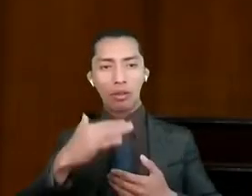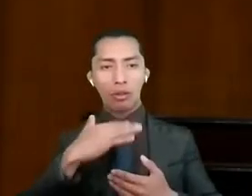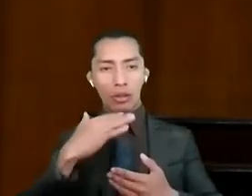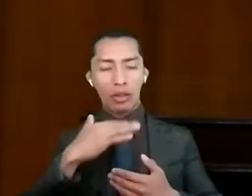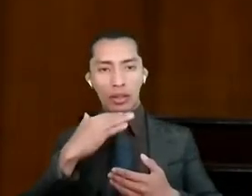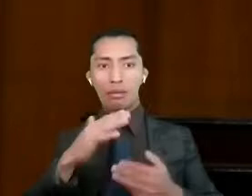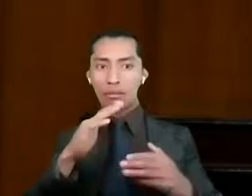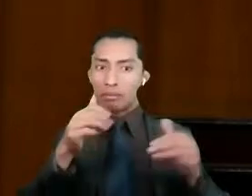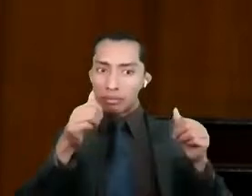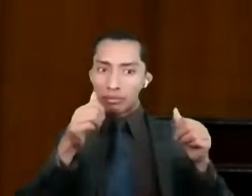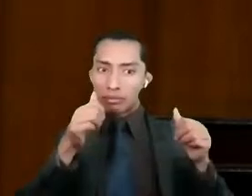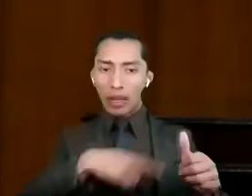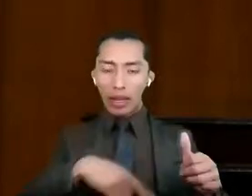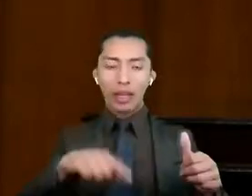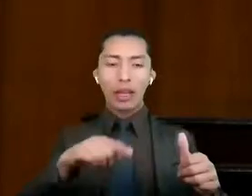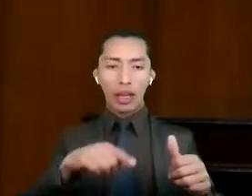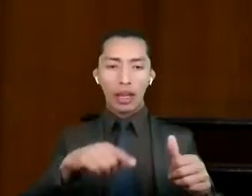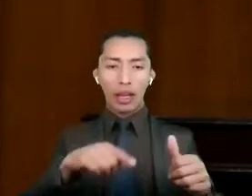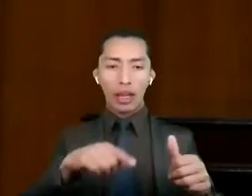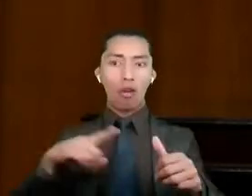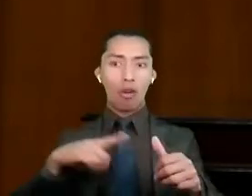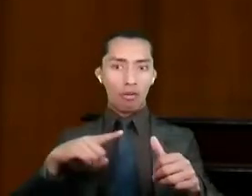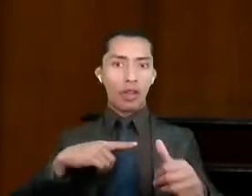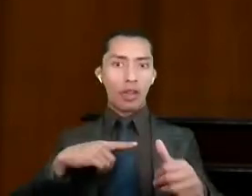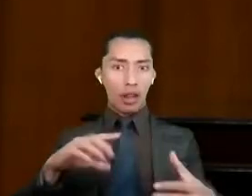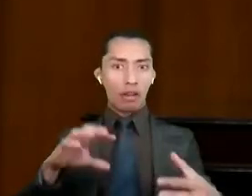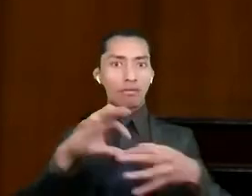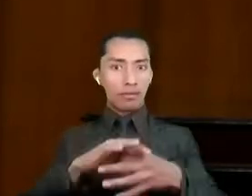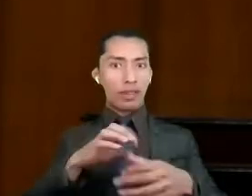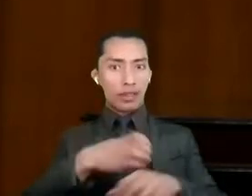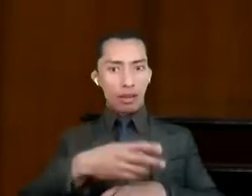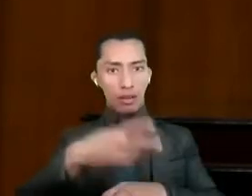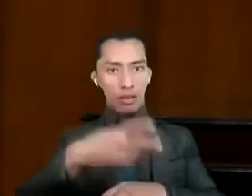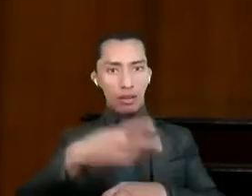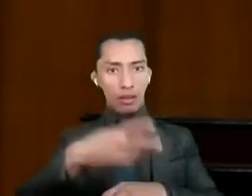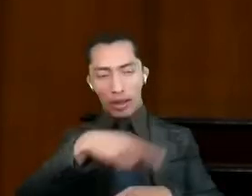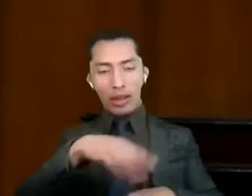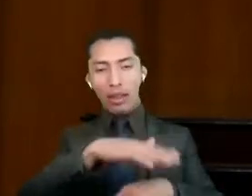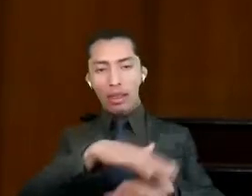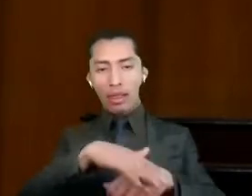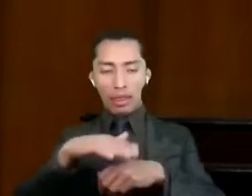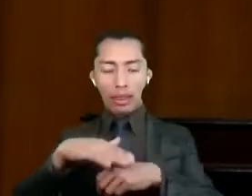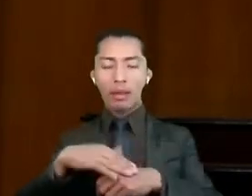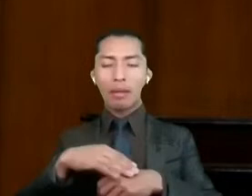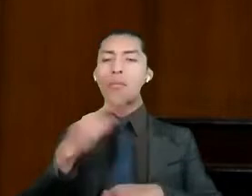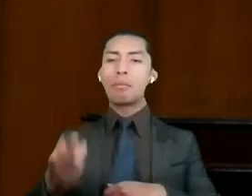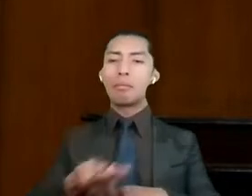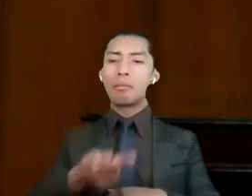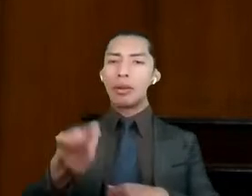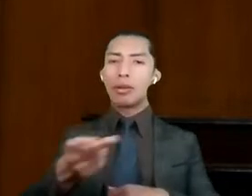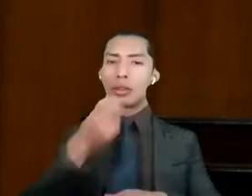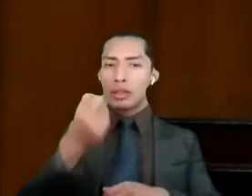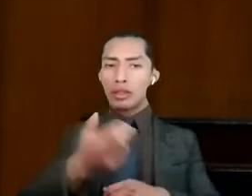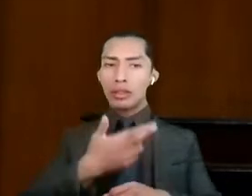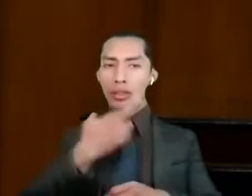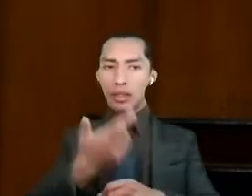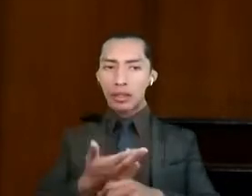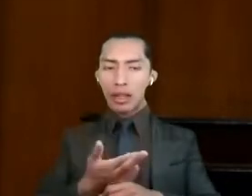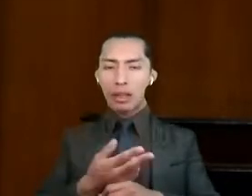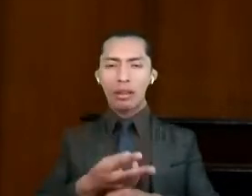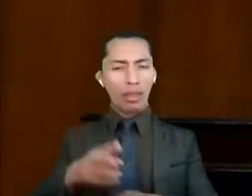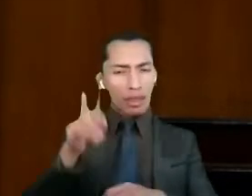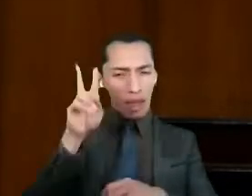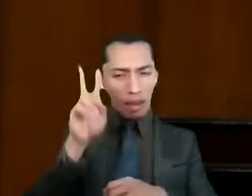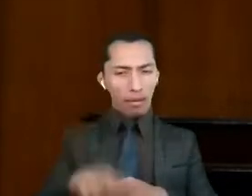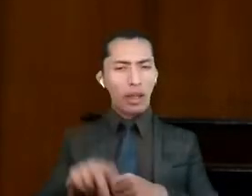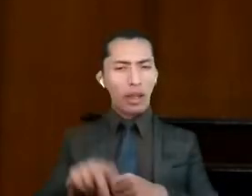dependencias y organismos que dependen justo del Ejecutivo del Estado. Por ello pregunto, señor secretario, ¿cómo asegura usted